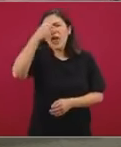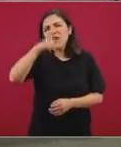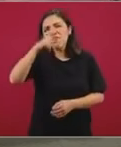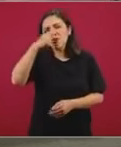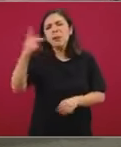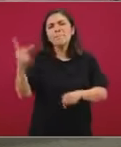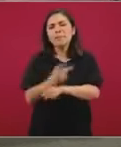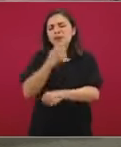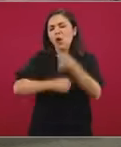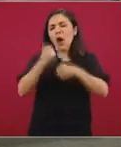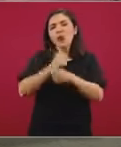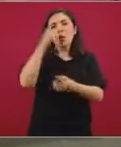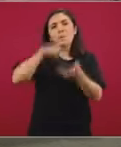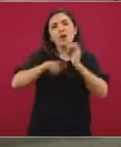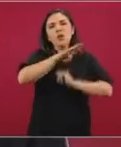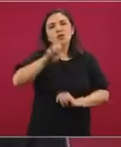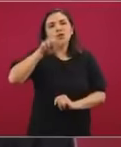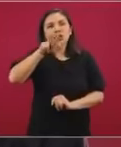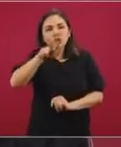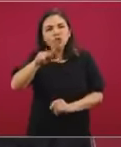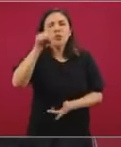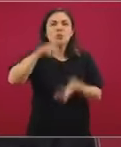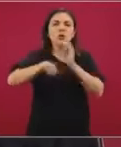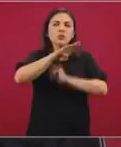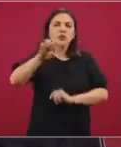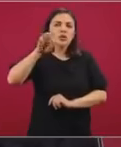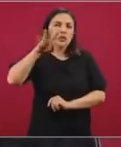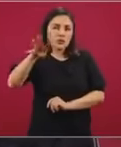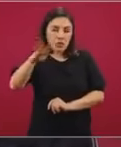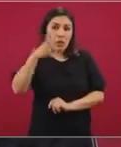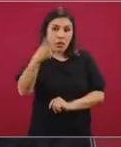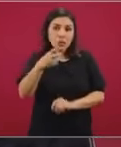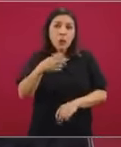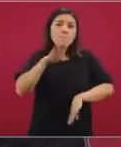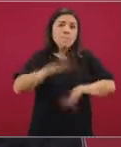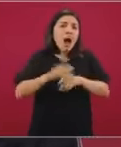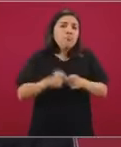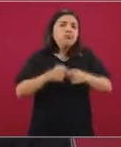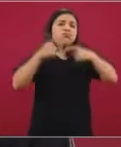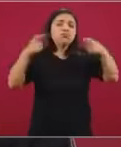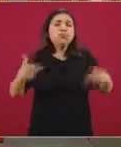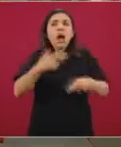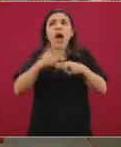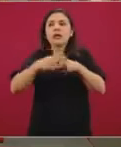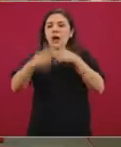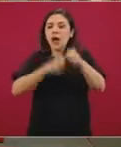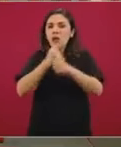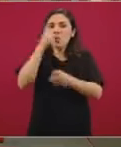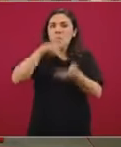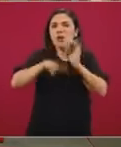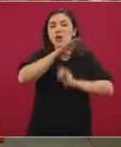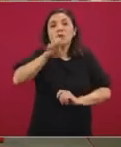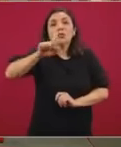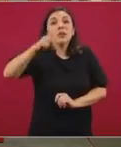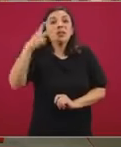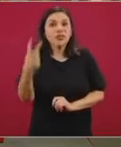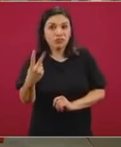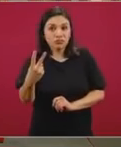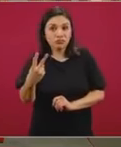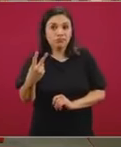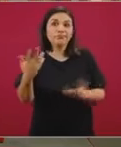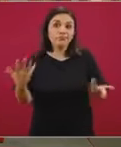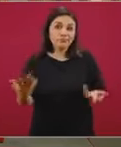en 1918 y 1919 y se extendió de hecho hasta 1922, dicho sea de paso,